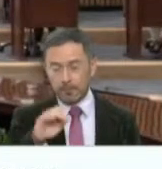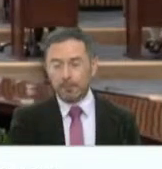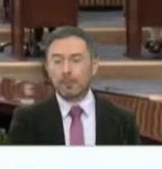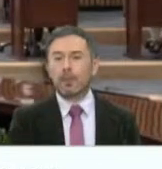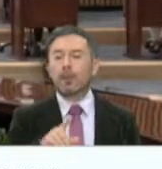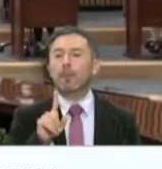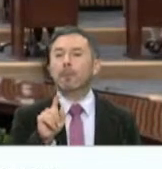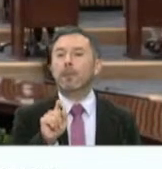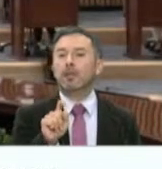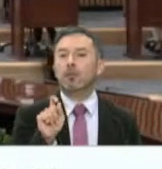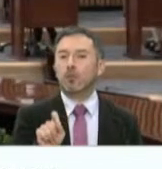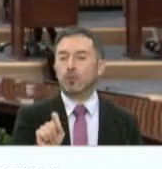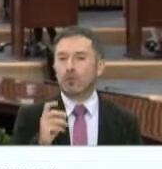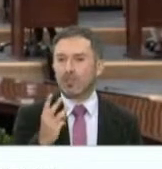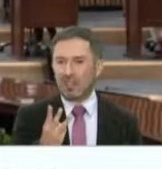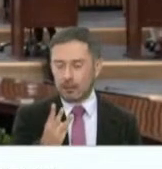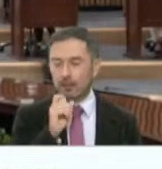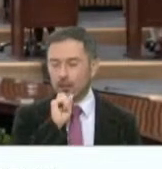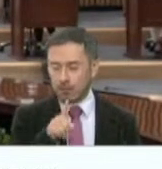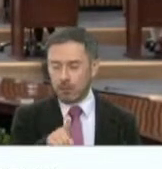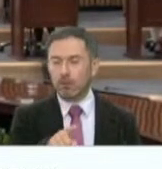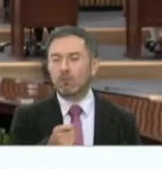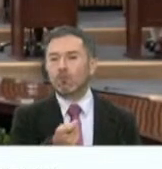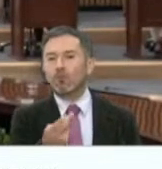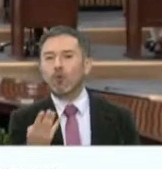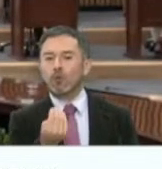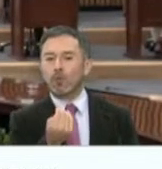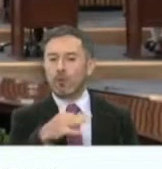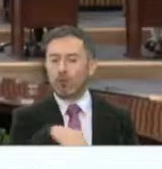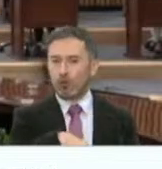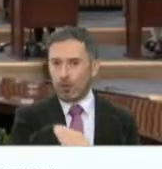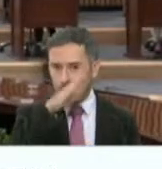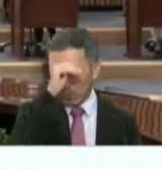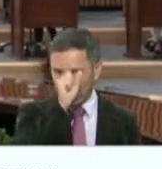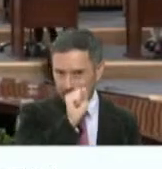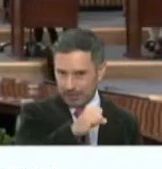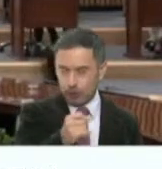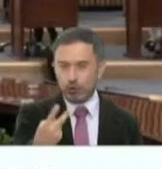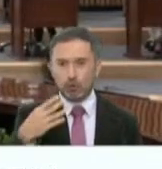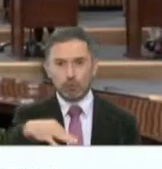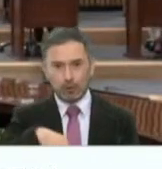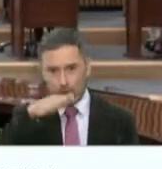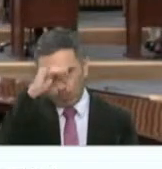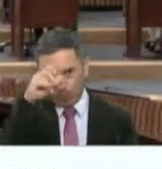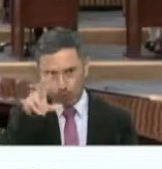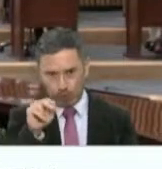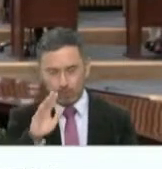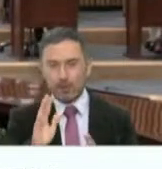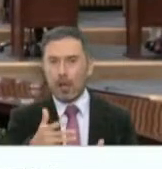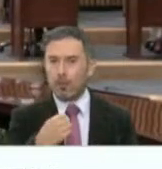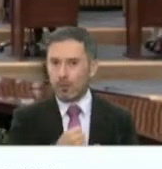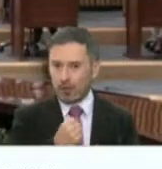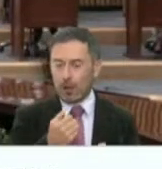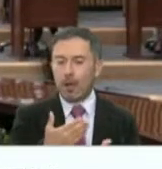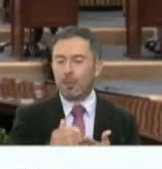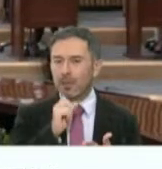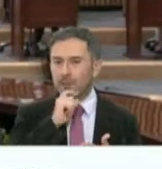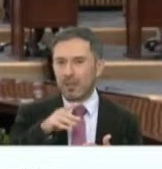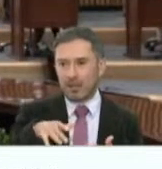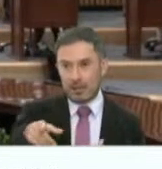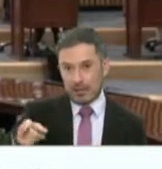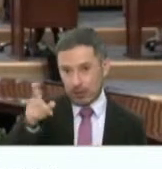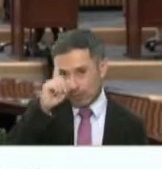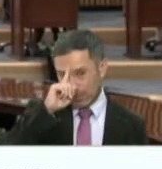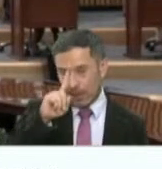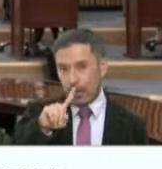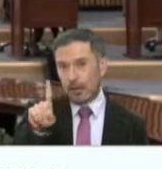Constitucional, que es el encargado de dirimir las controversias constitucionales. En este caso hay una doble contradicción, Luisa. Por un lado, la Ley